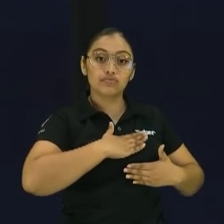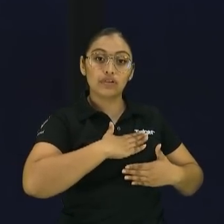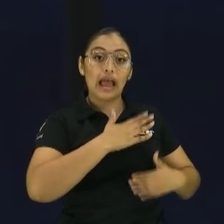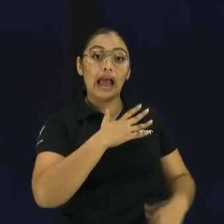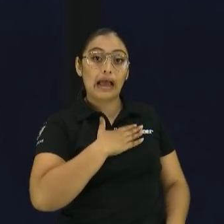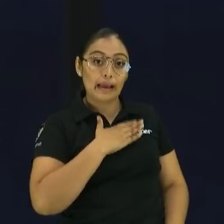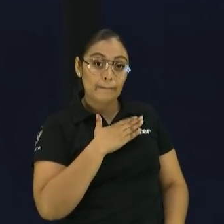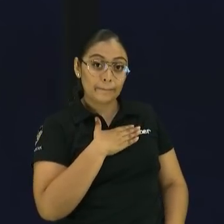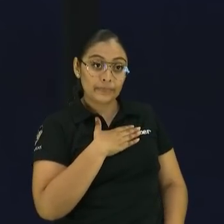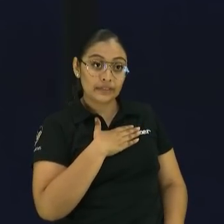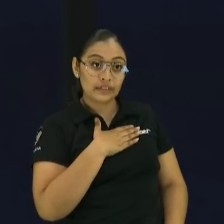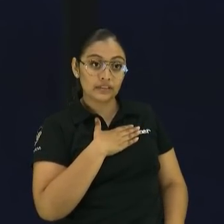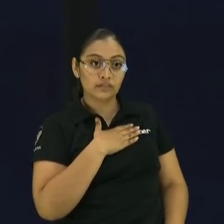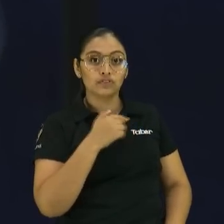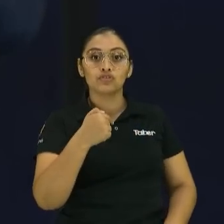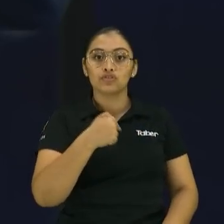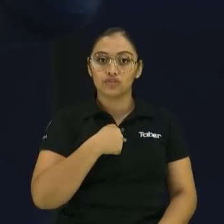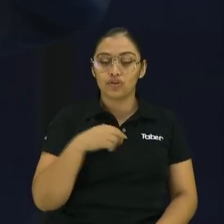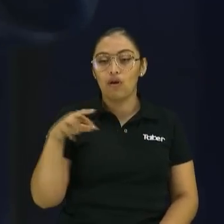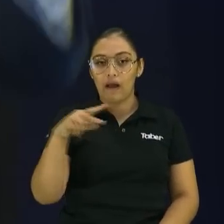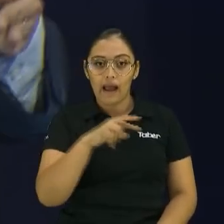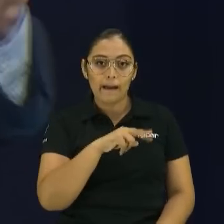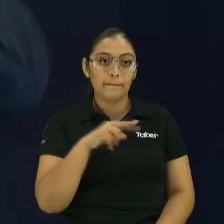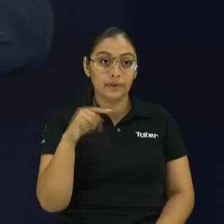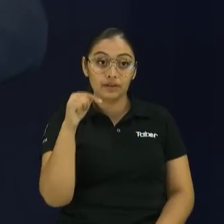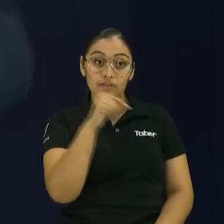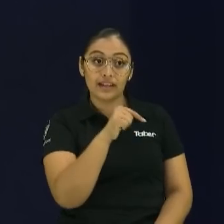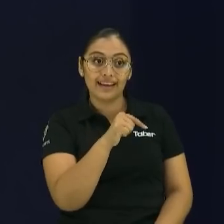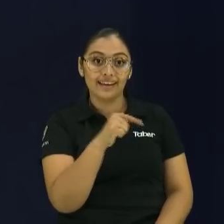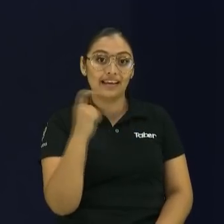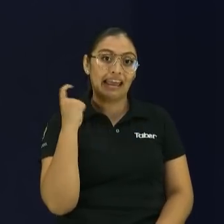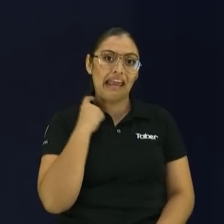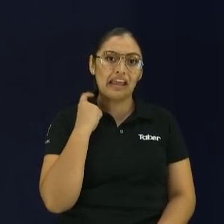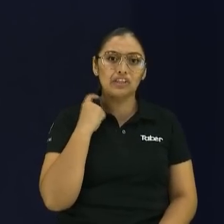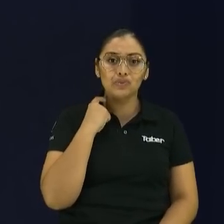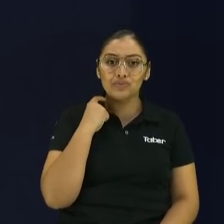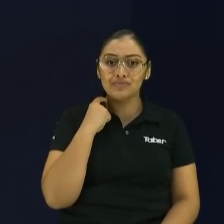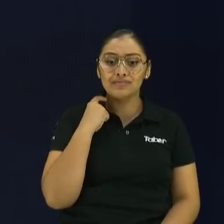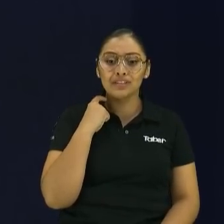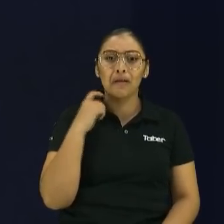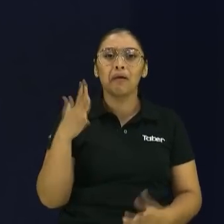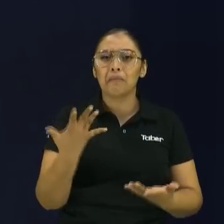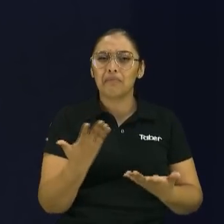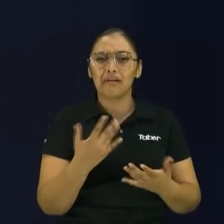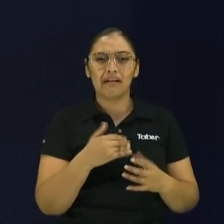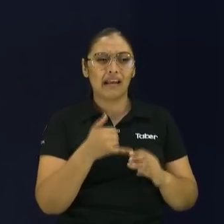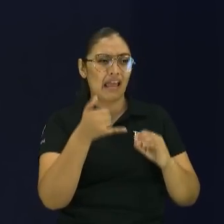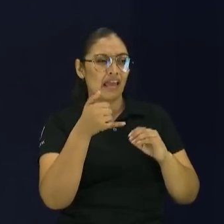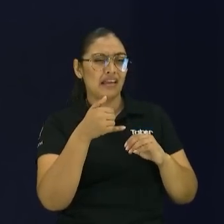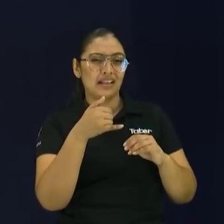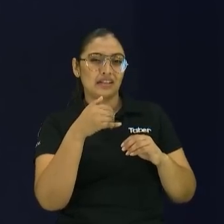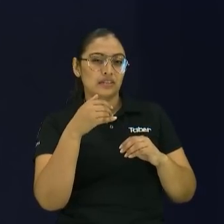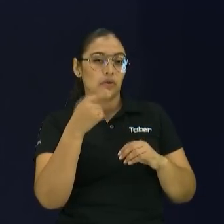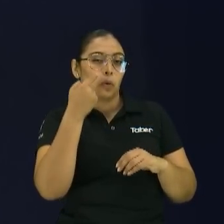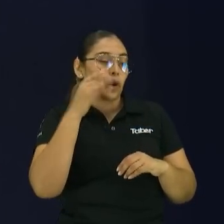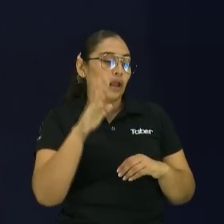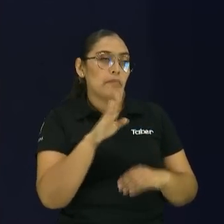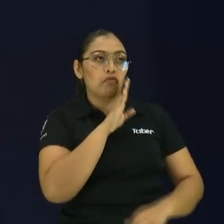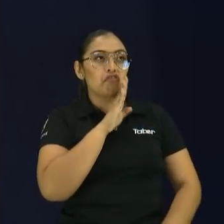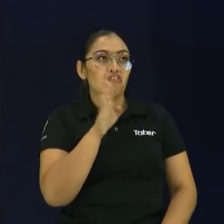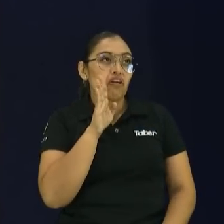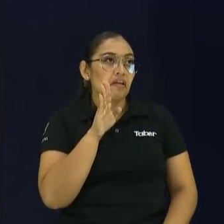tengo amigos que son número uno ah en postear excusas porque no vienen a la casa del señor ojo y el reflejo de su vida lo dice